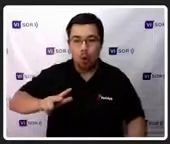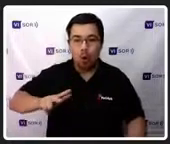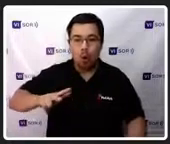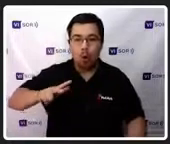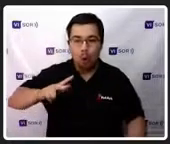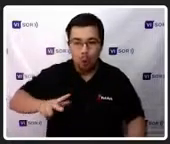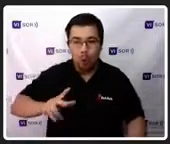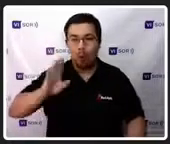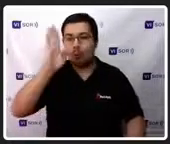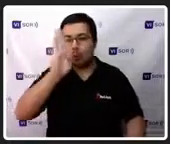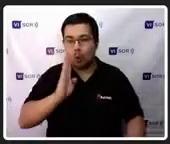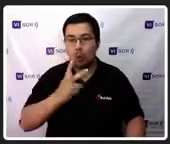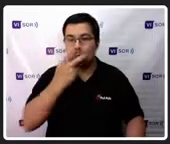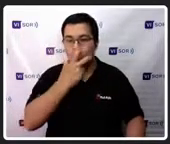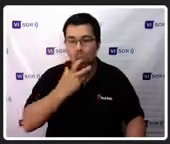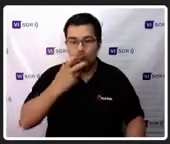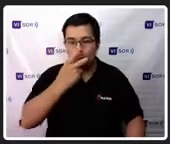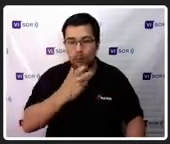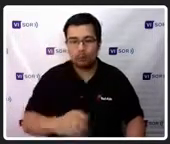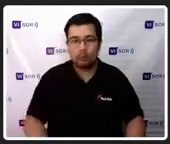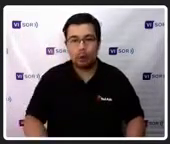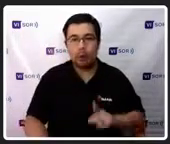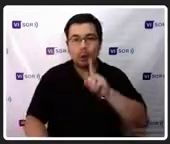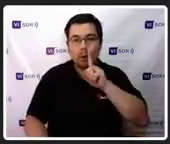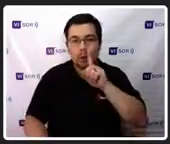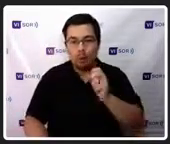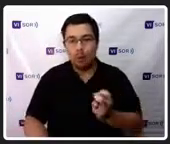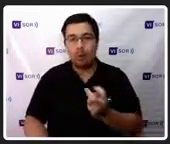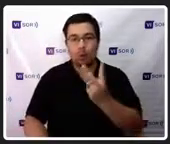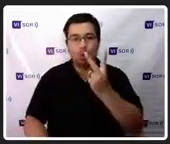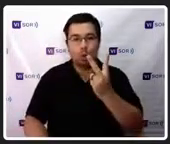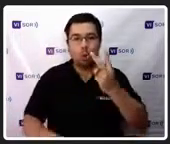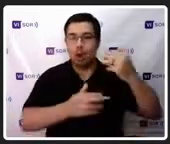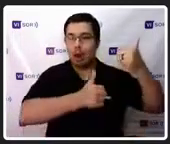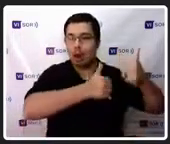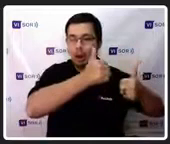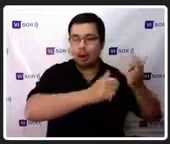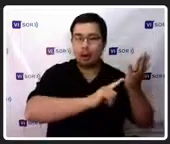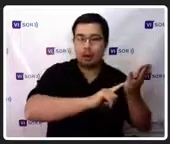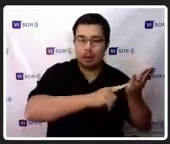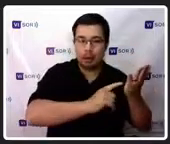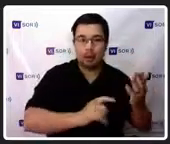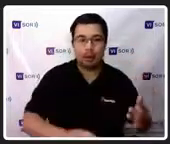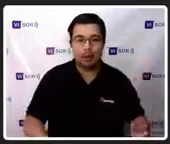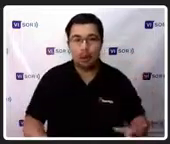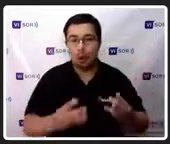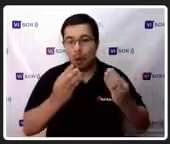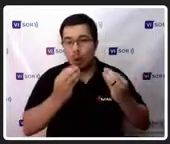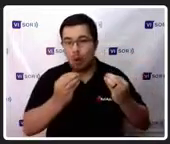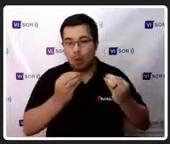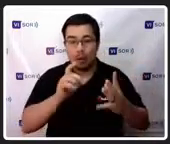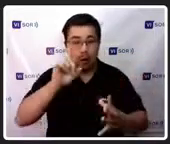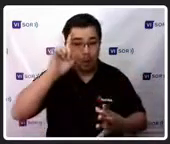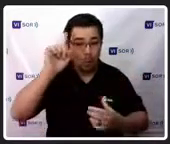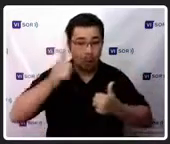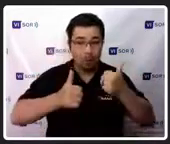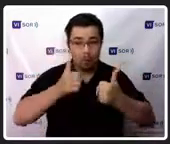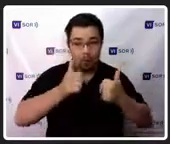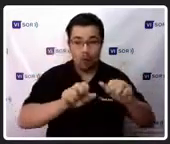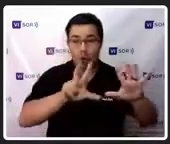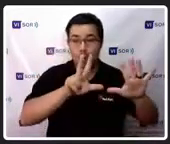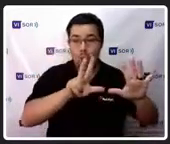técnicas que duran 2 años y medio, 5 semestres. Las profesionales, recuerden que duran 8 semestres, incluida la